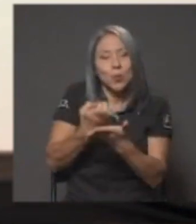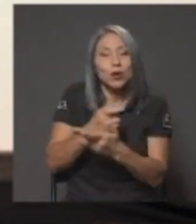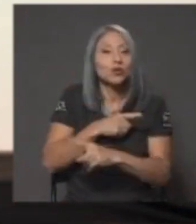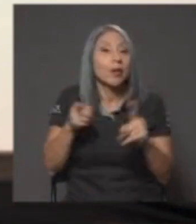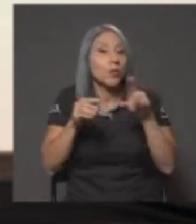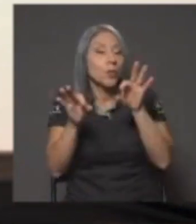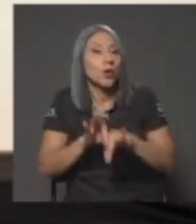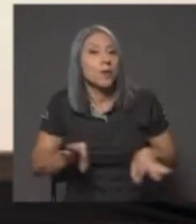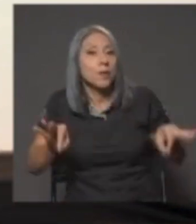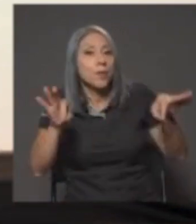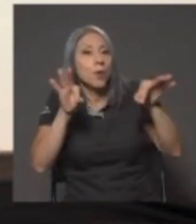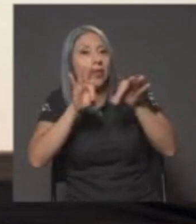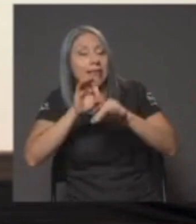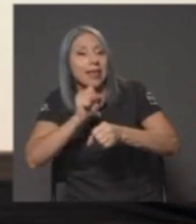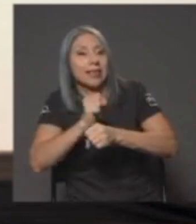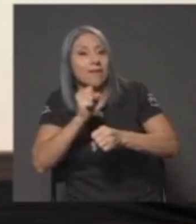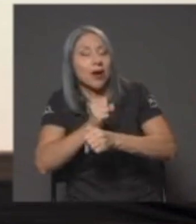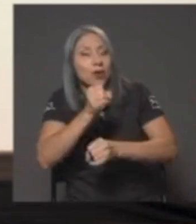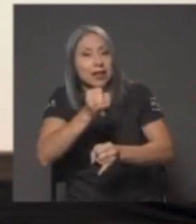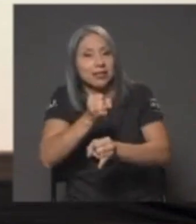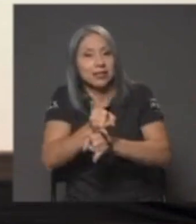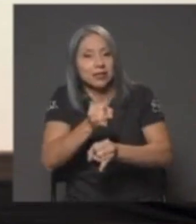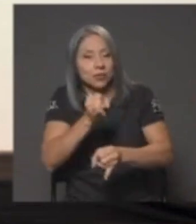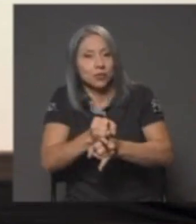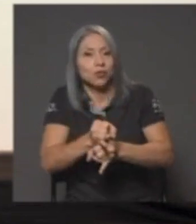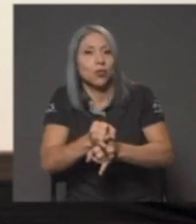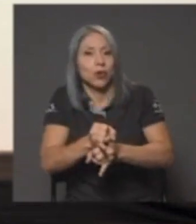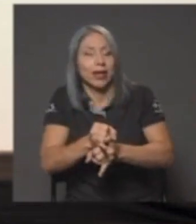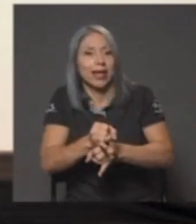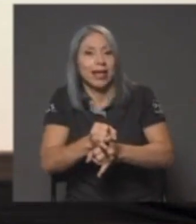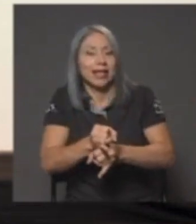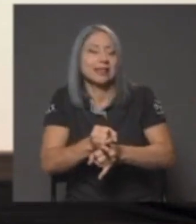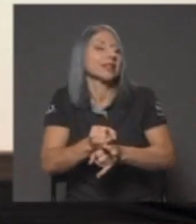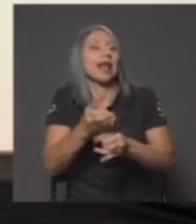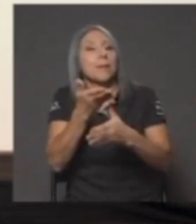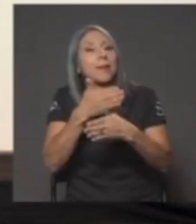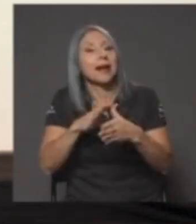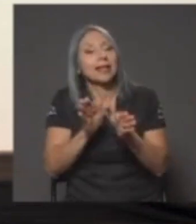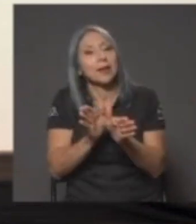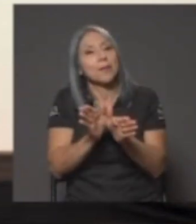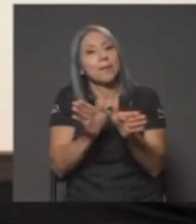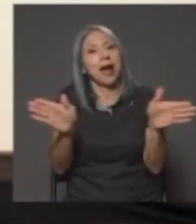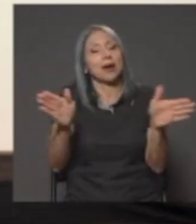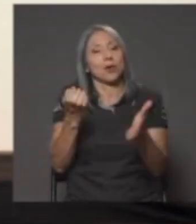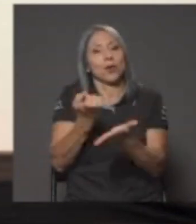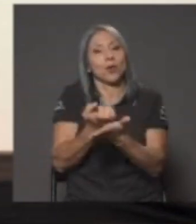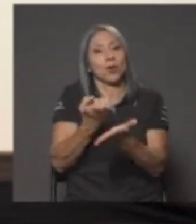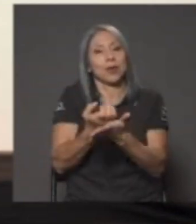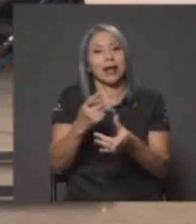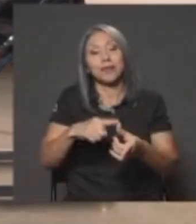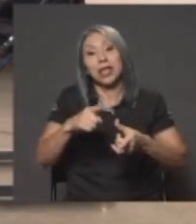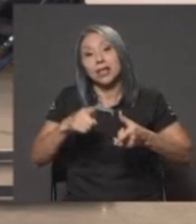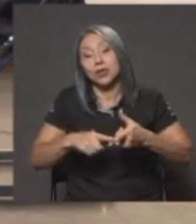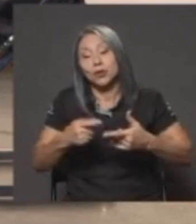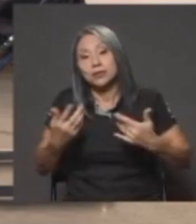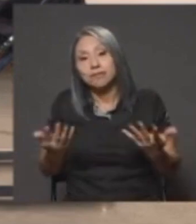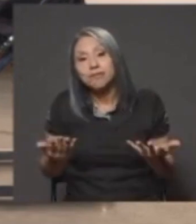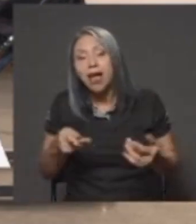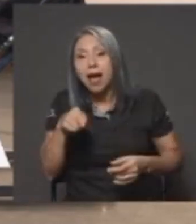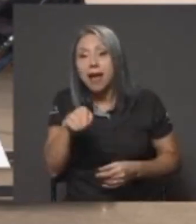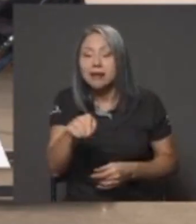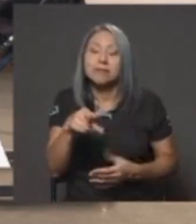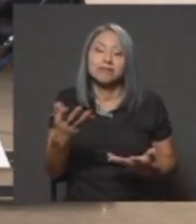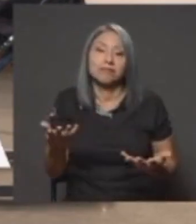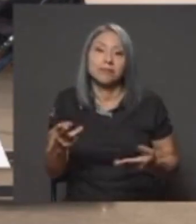importante de lo que hace el instituto es la parte macroeconómica. Entonces ahí hemos tenido que